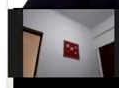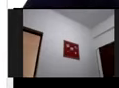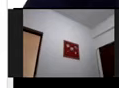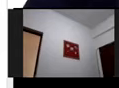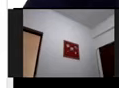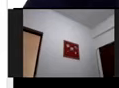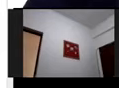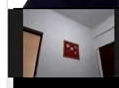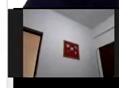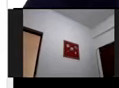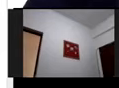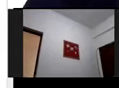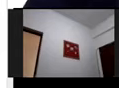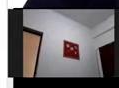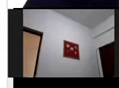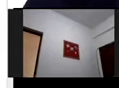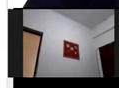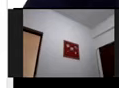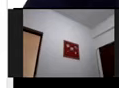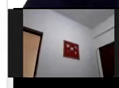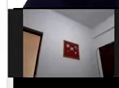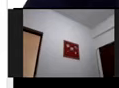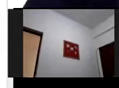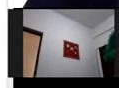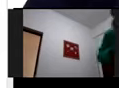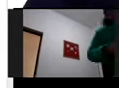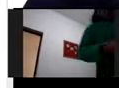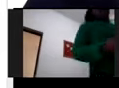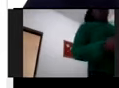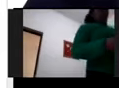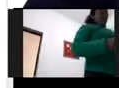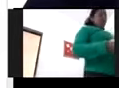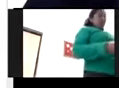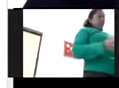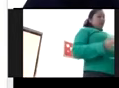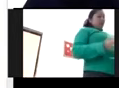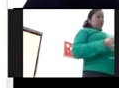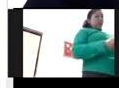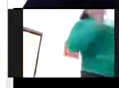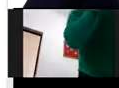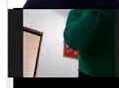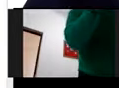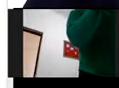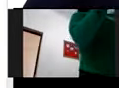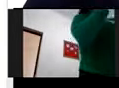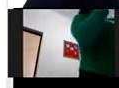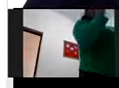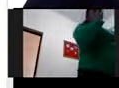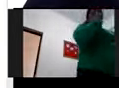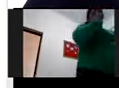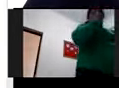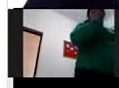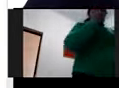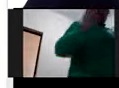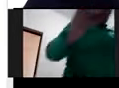en una necesidad pública o una necesidad del organismo para producir servicios públicos a los fines